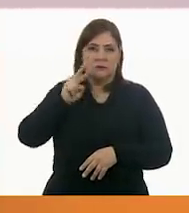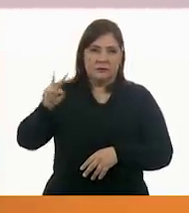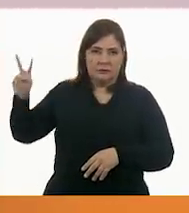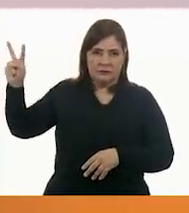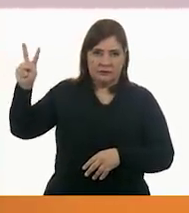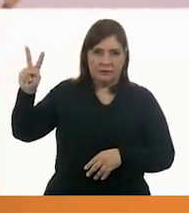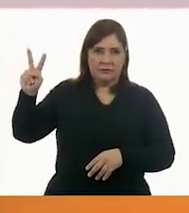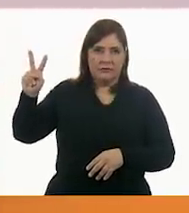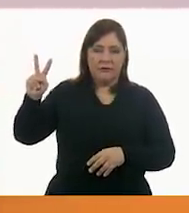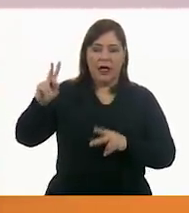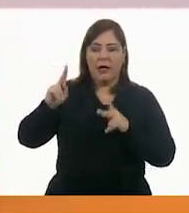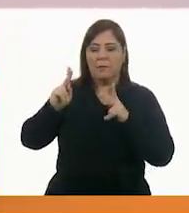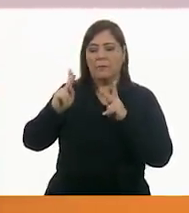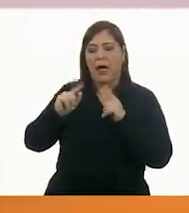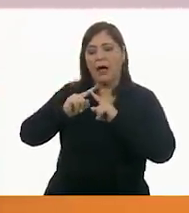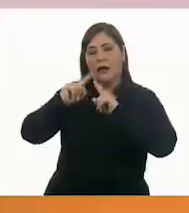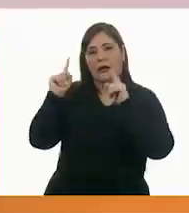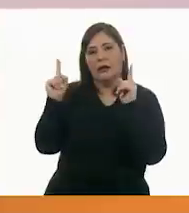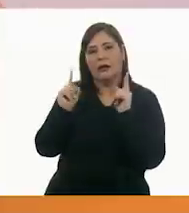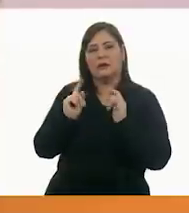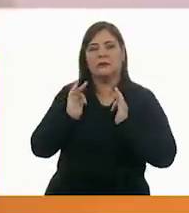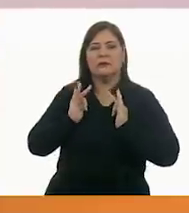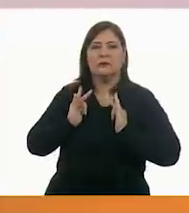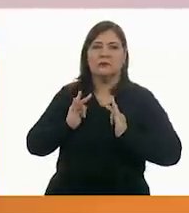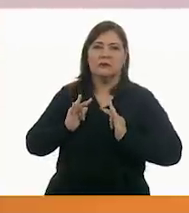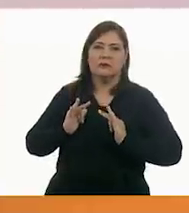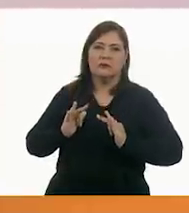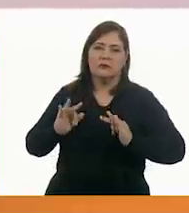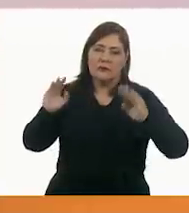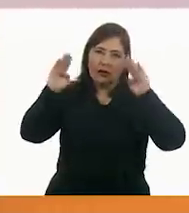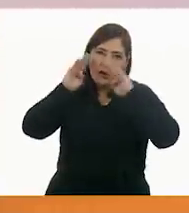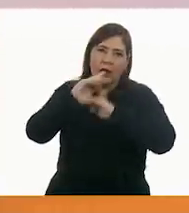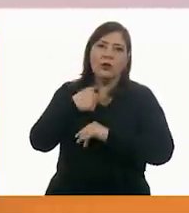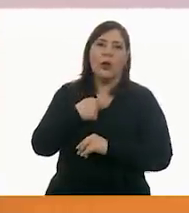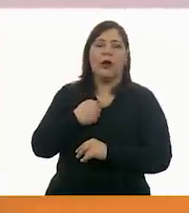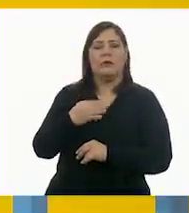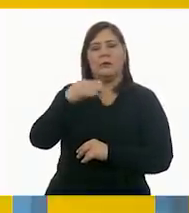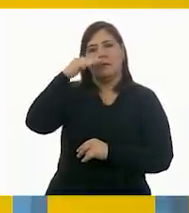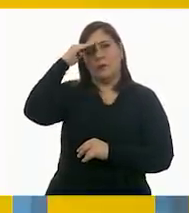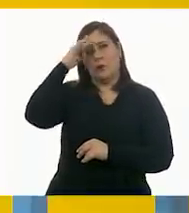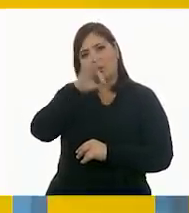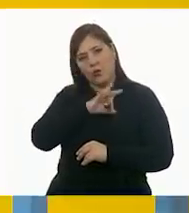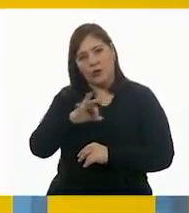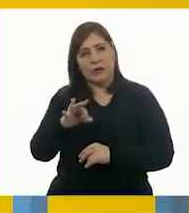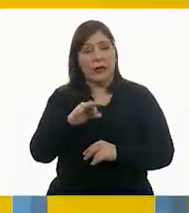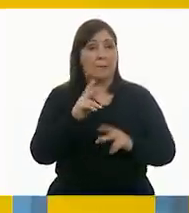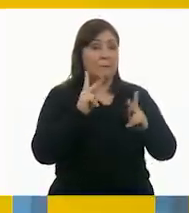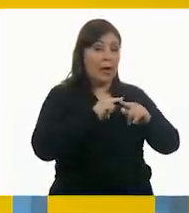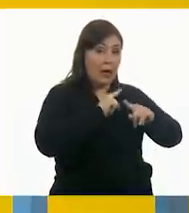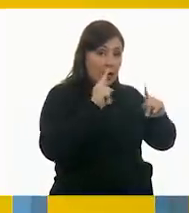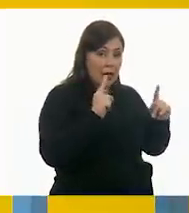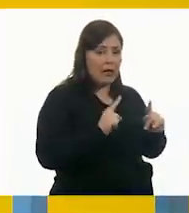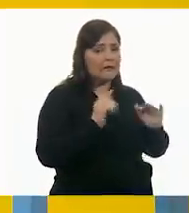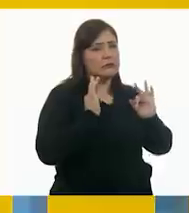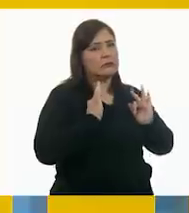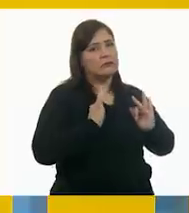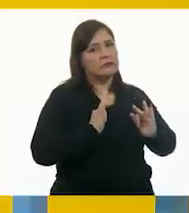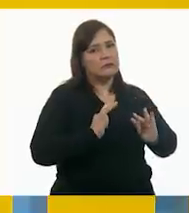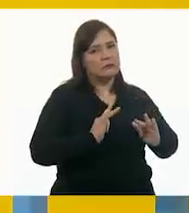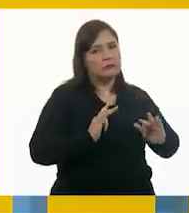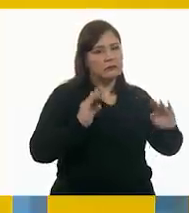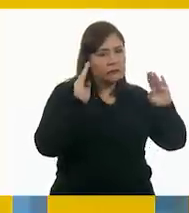En paz y en calma podemos pensar. En paz y en calma